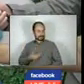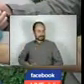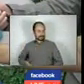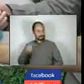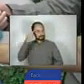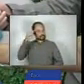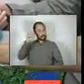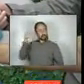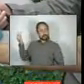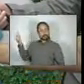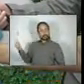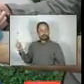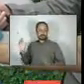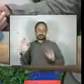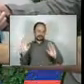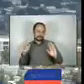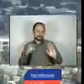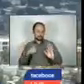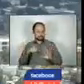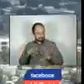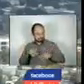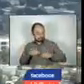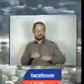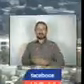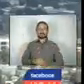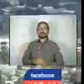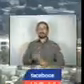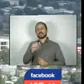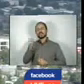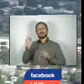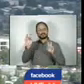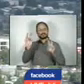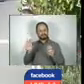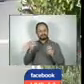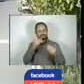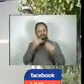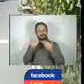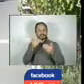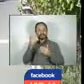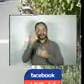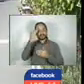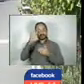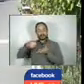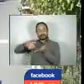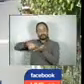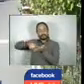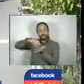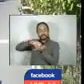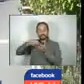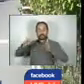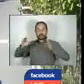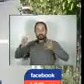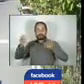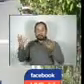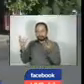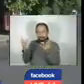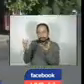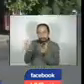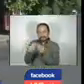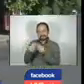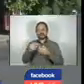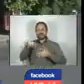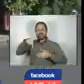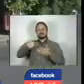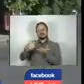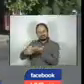otra fórmula, ahí termina la historia. Otros de los temas abordados fue la reducción de los municipios que asegura se encuentra en manos de la Asamblea